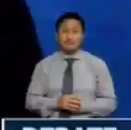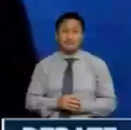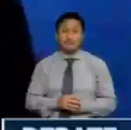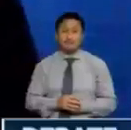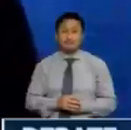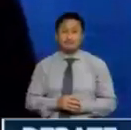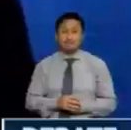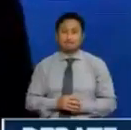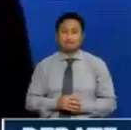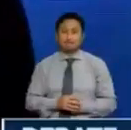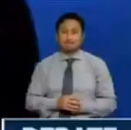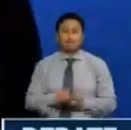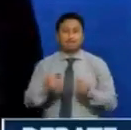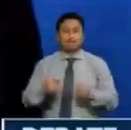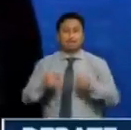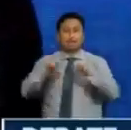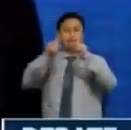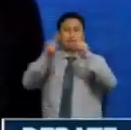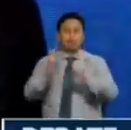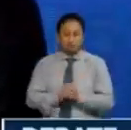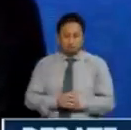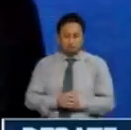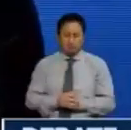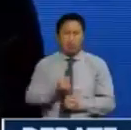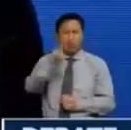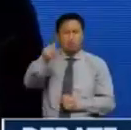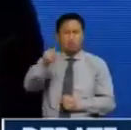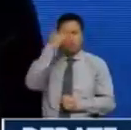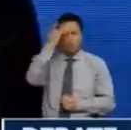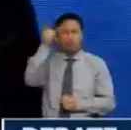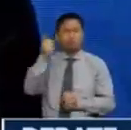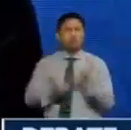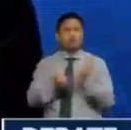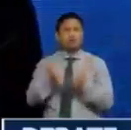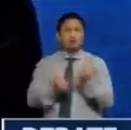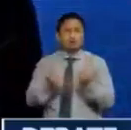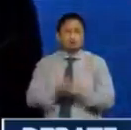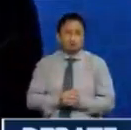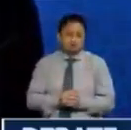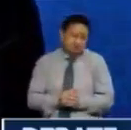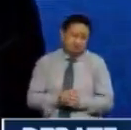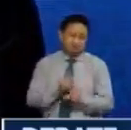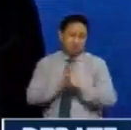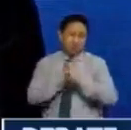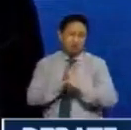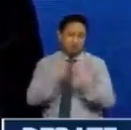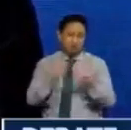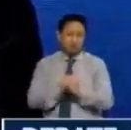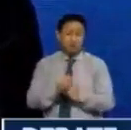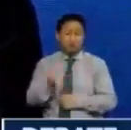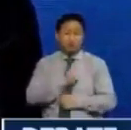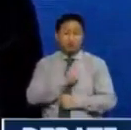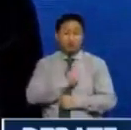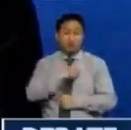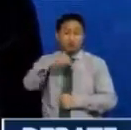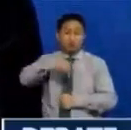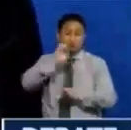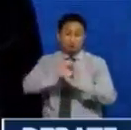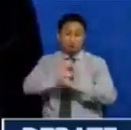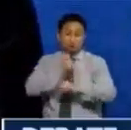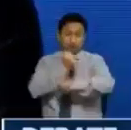Me pregunta permanentemente que por qué soy candidato. La respuesta es muy sencilla. Porque yo nací en este